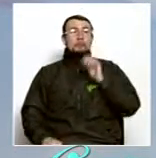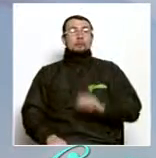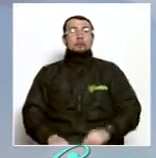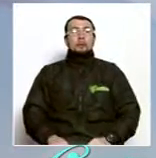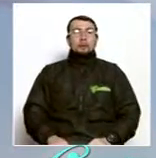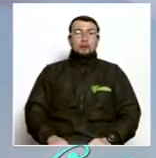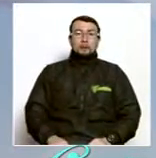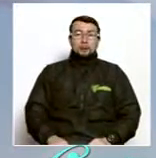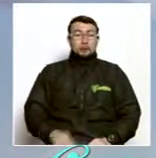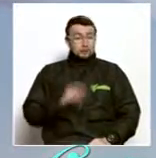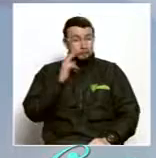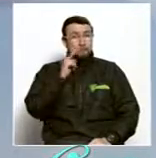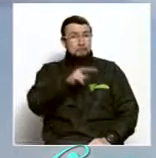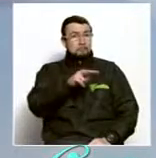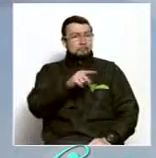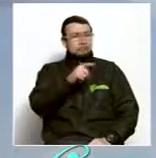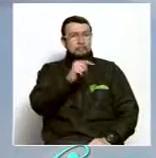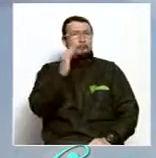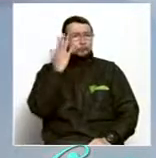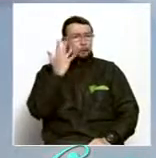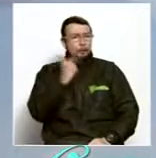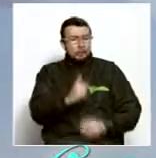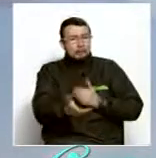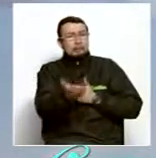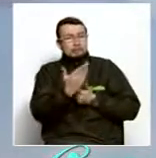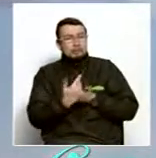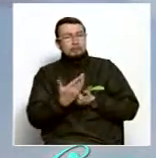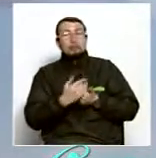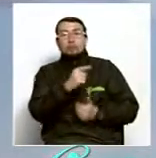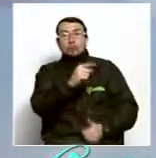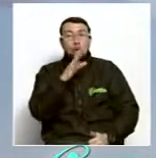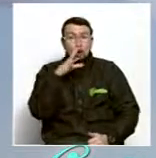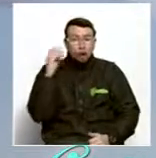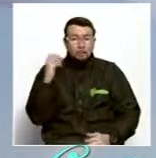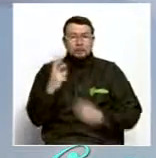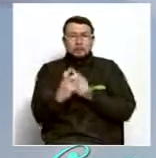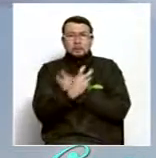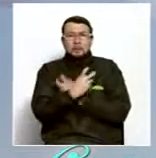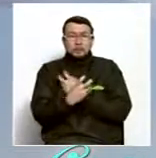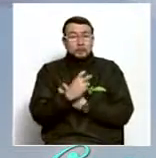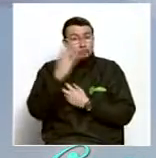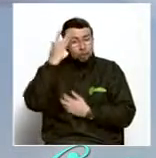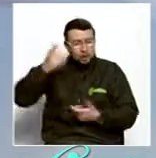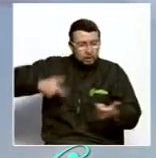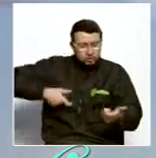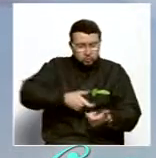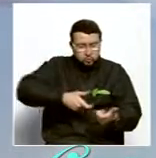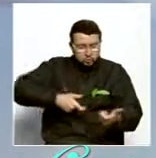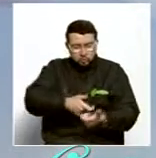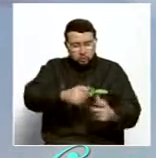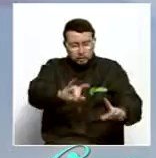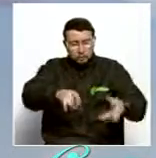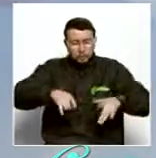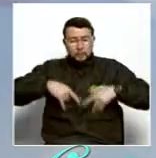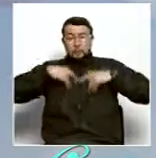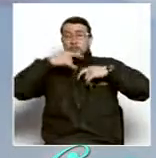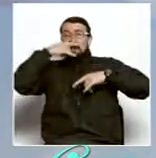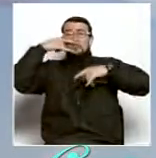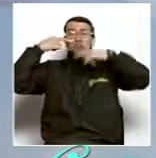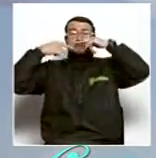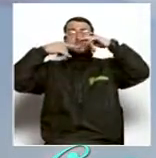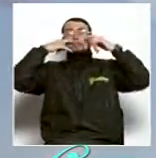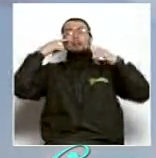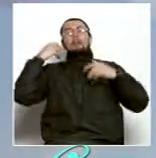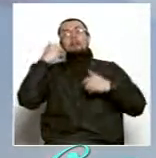Y vean, esto es de todos los días. Este hombre está intoxicado por órganos fosforados. Todos esos químicos, todas